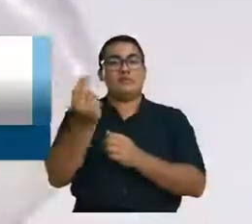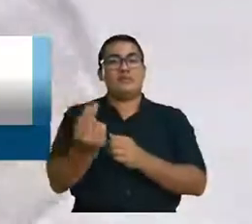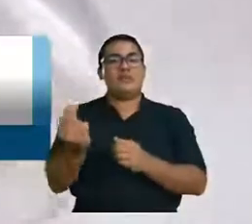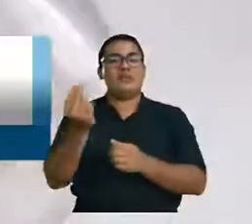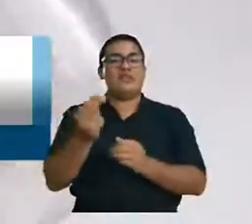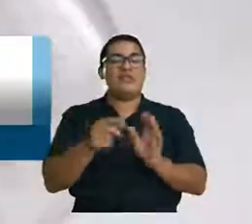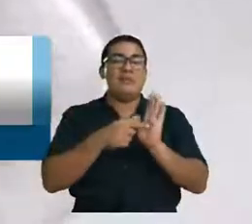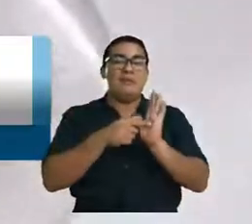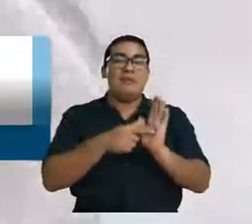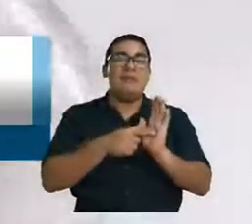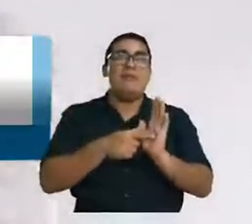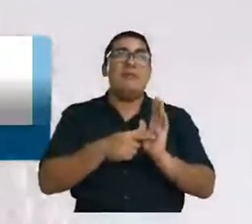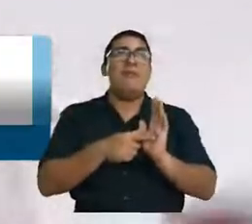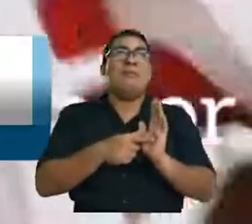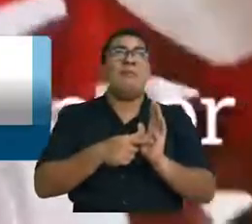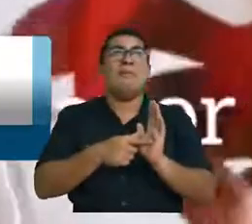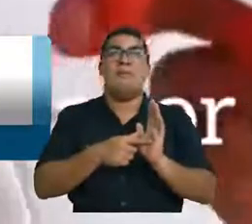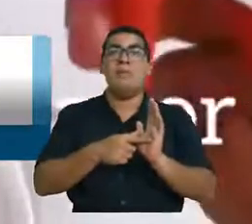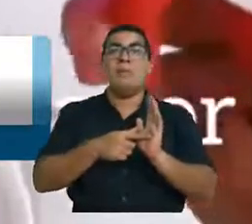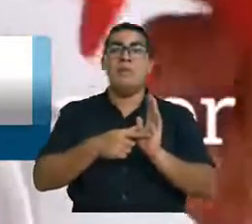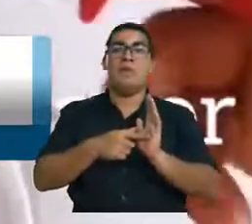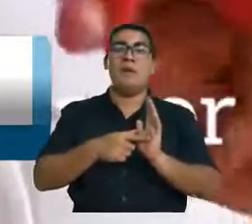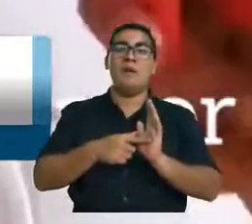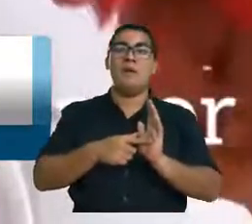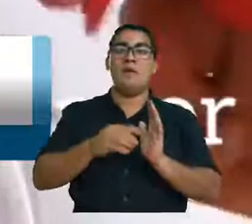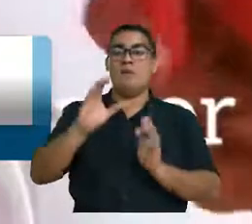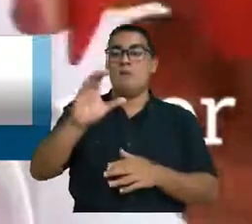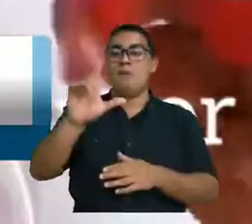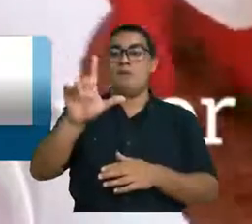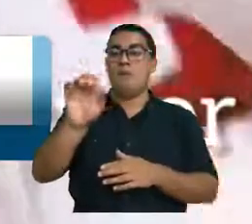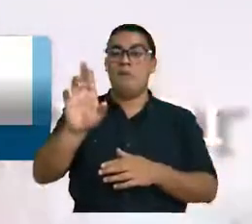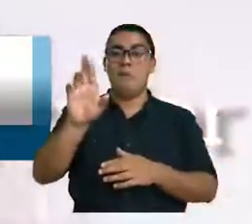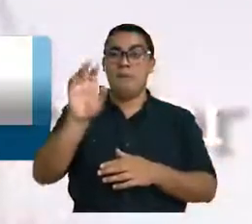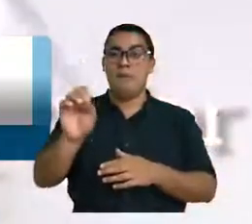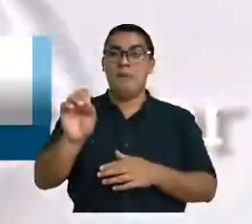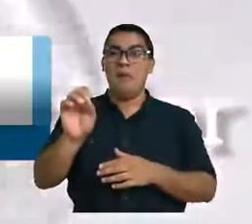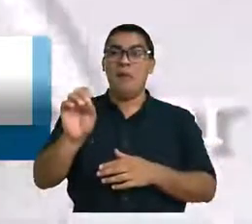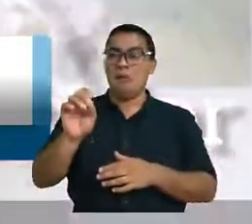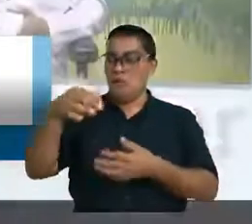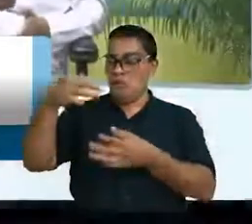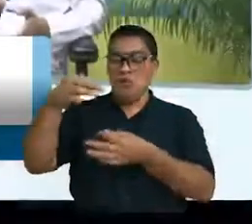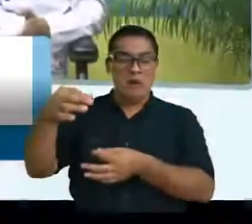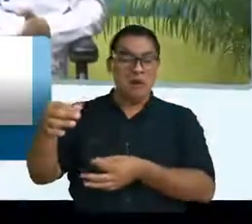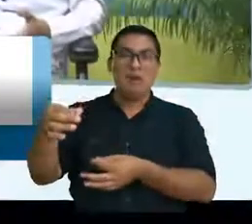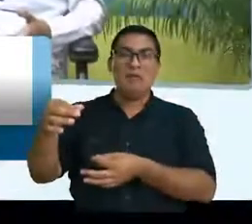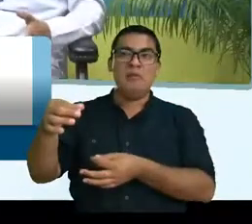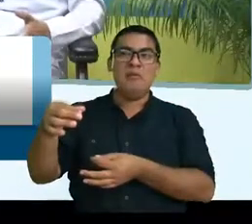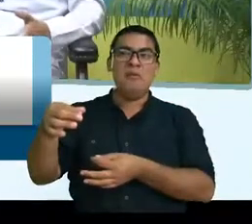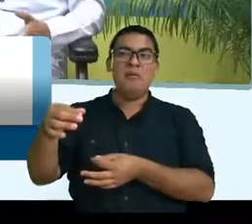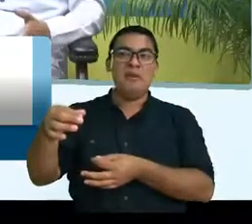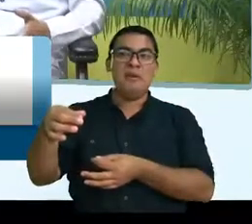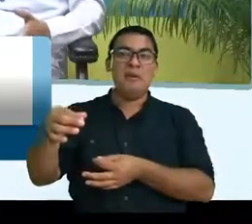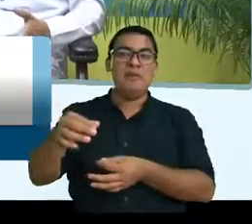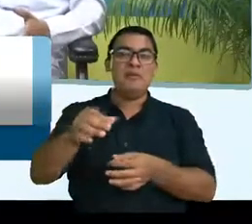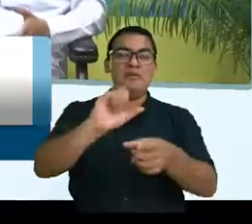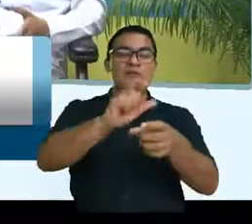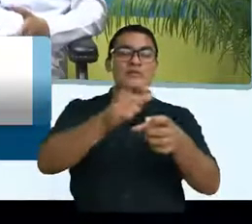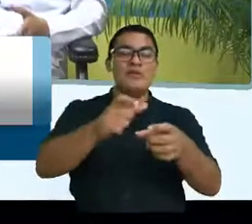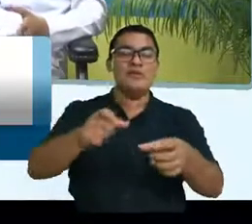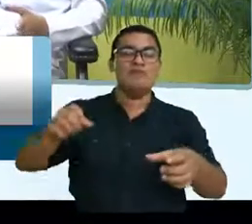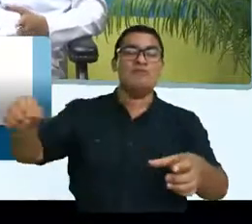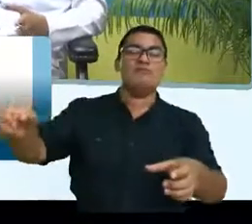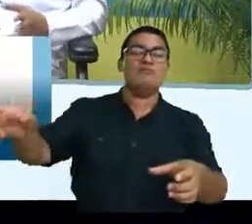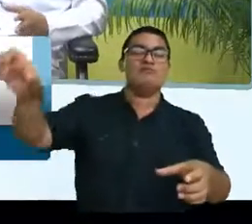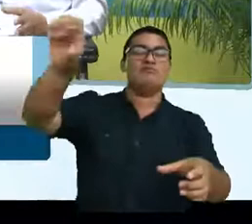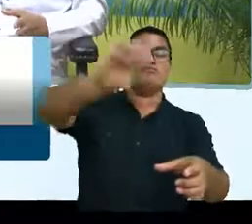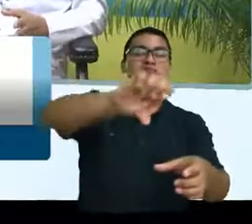Es decir, si yo utilizo un cloro y lo agarro puro, así como viene, y lo voy a tirar al baño, al